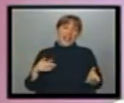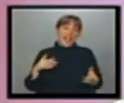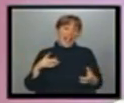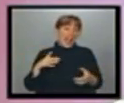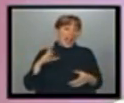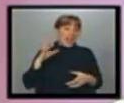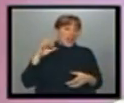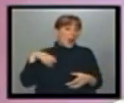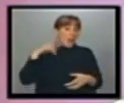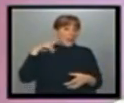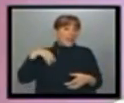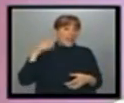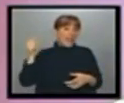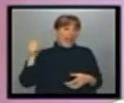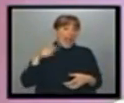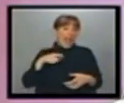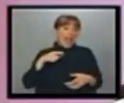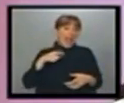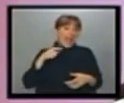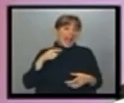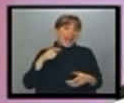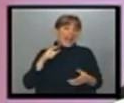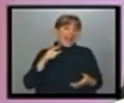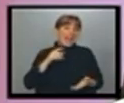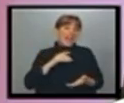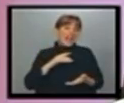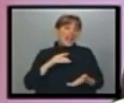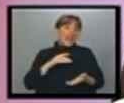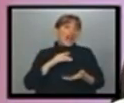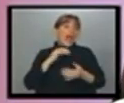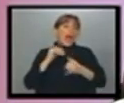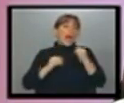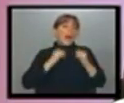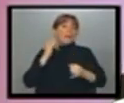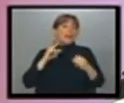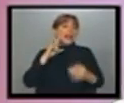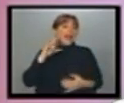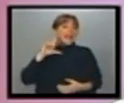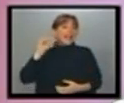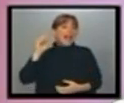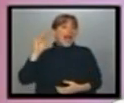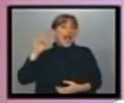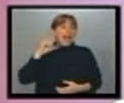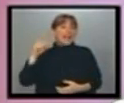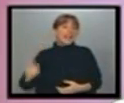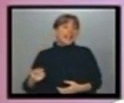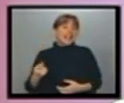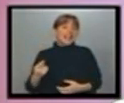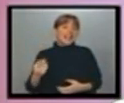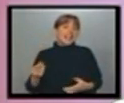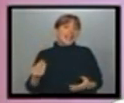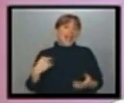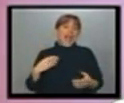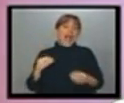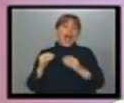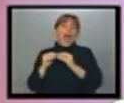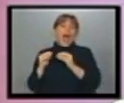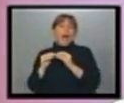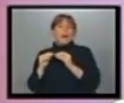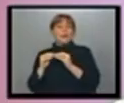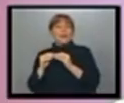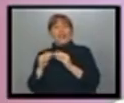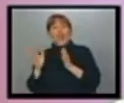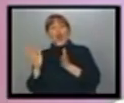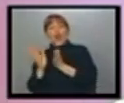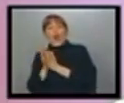a Romina, que es, ¿qué nueva explicación dio Icardi sobre qué tipo de amistad tenía él